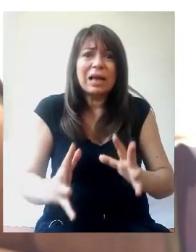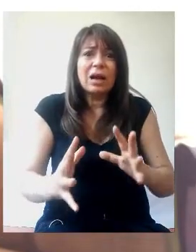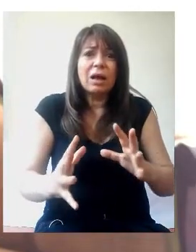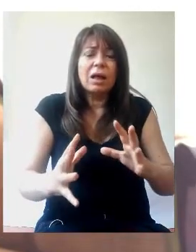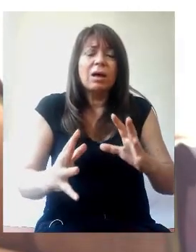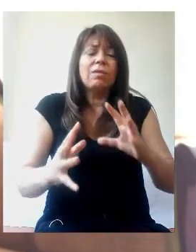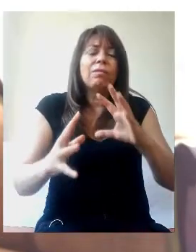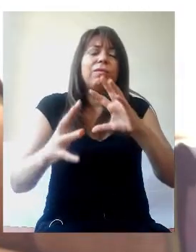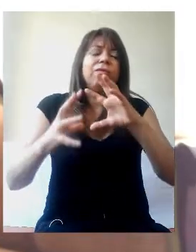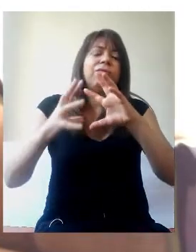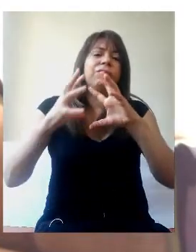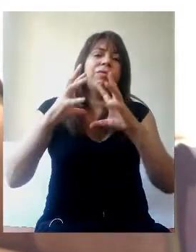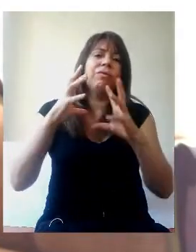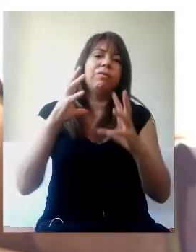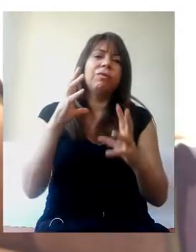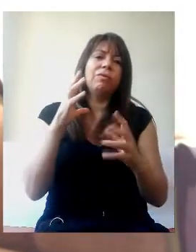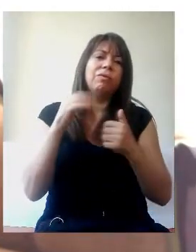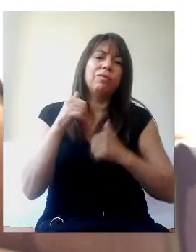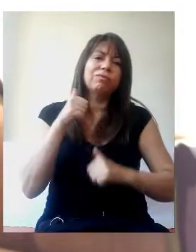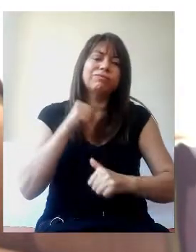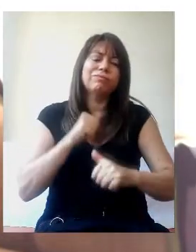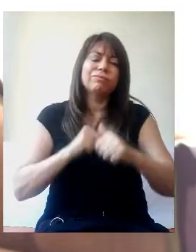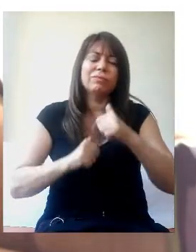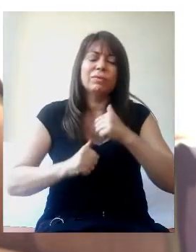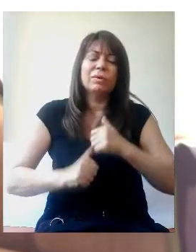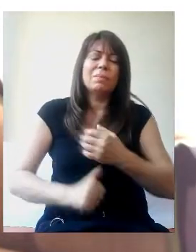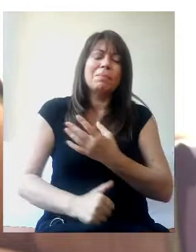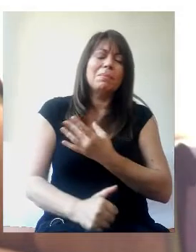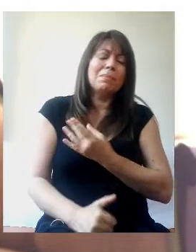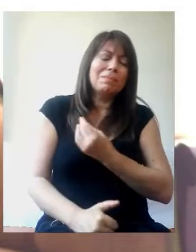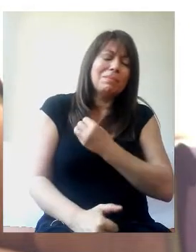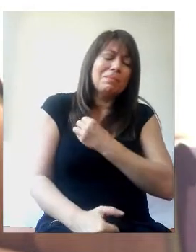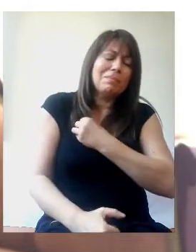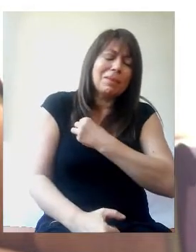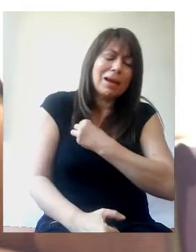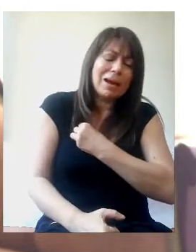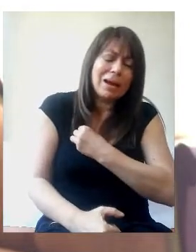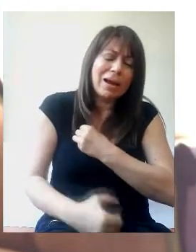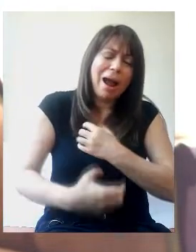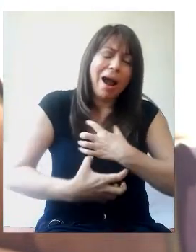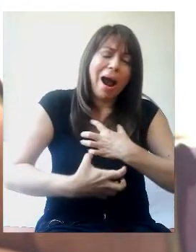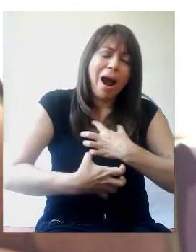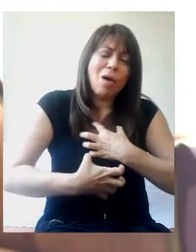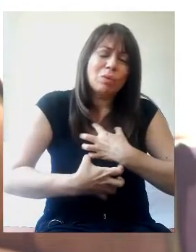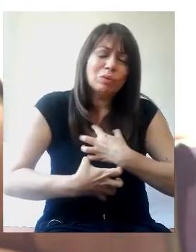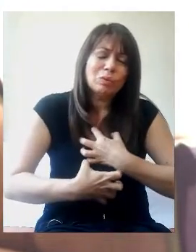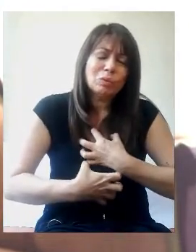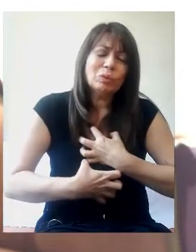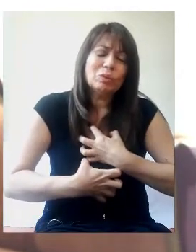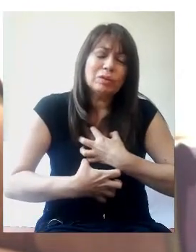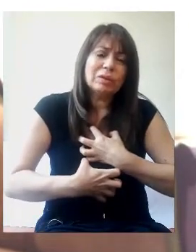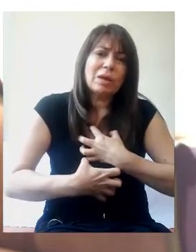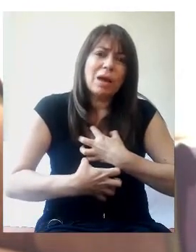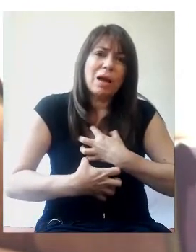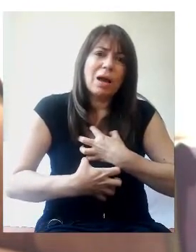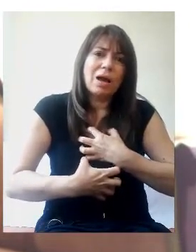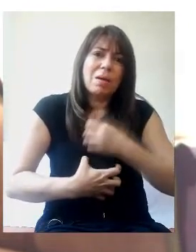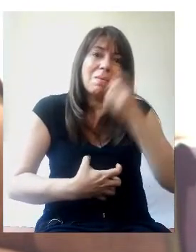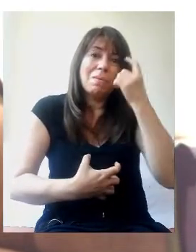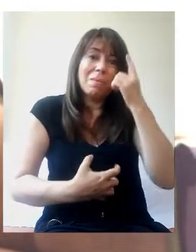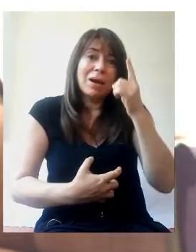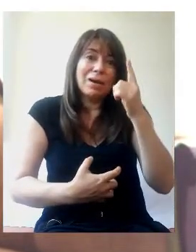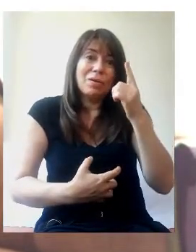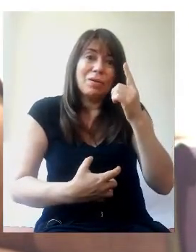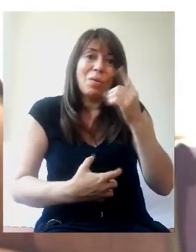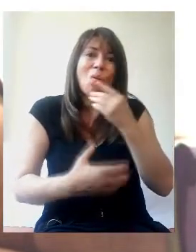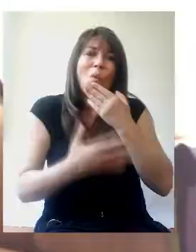mundo se te viene abajo. Sientes temor, sientes pena, angustia, pero